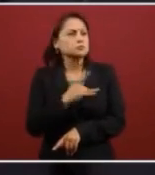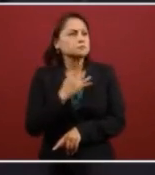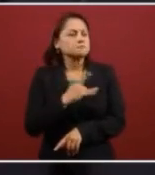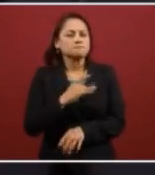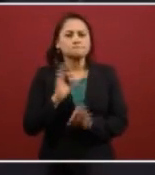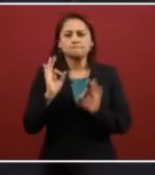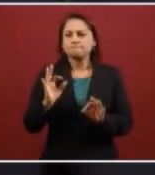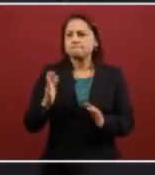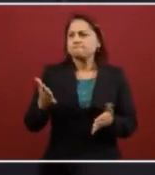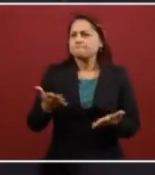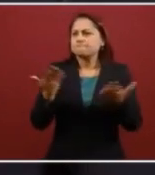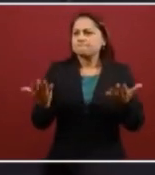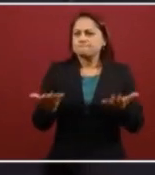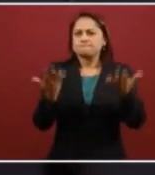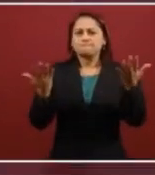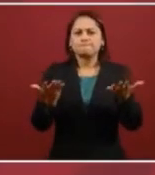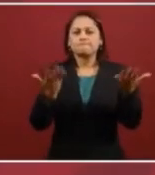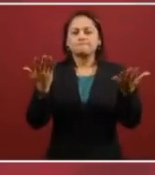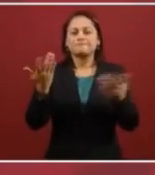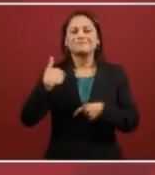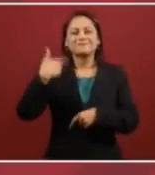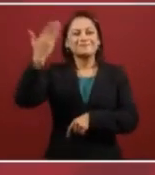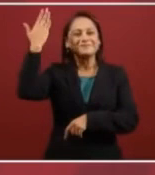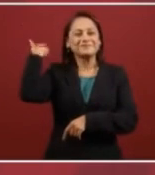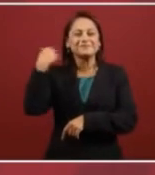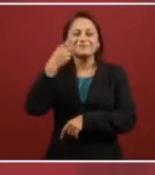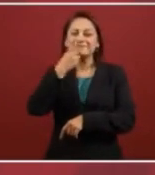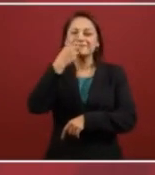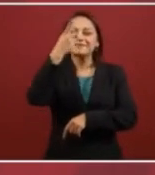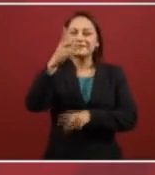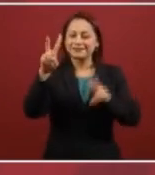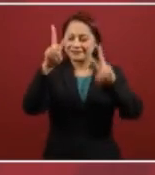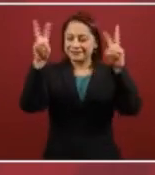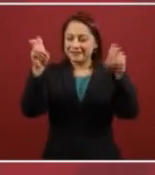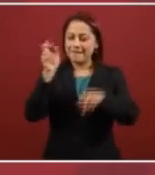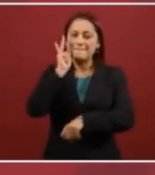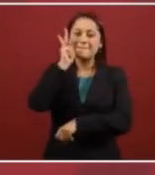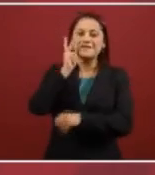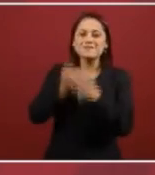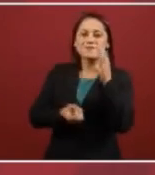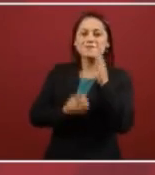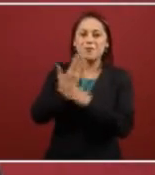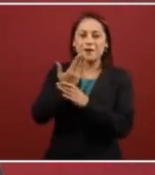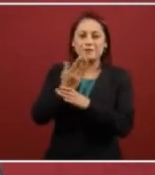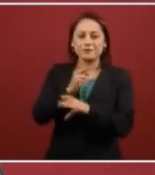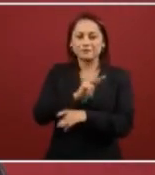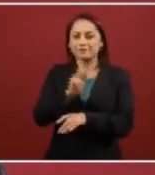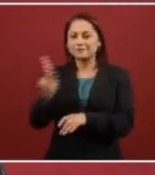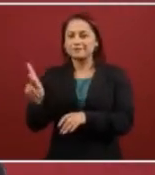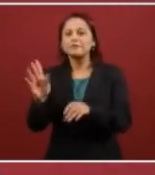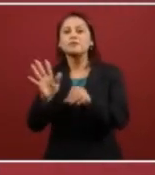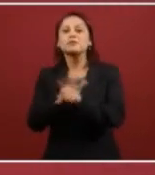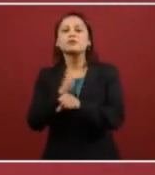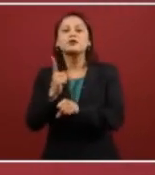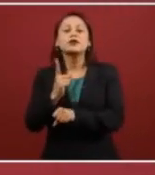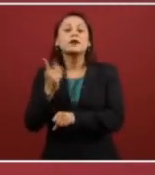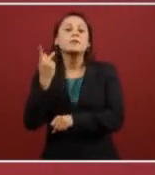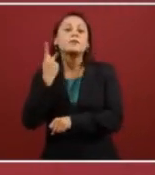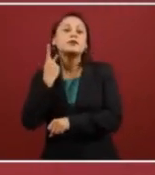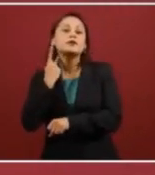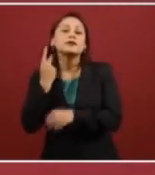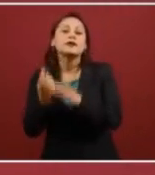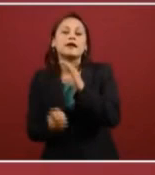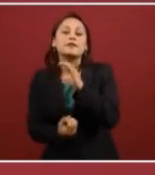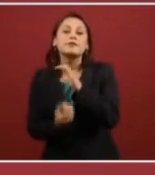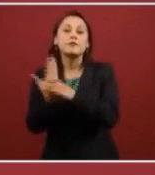Hablo de vino nuevo, porque es otra política. Regarding the new wine, it's a different politics, and you